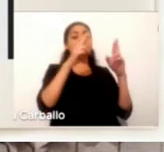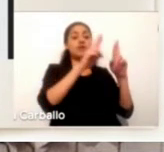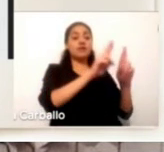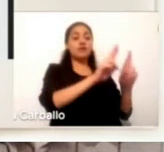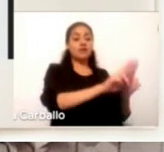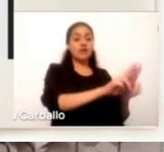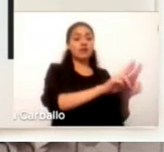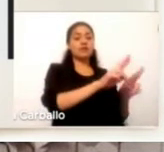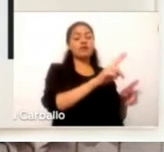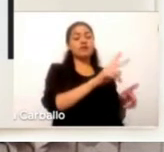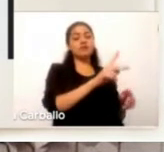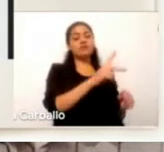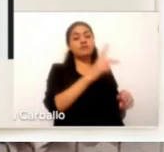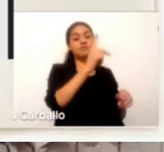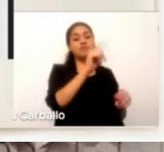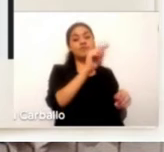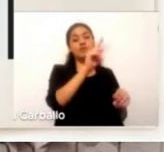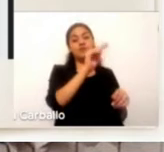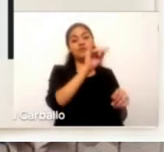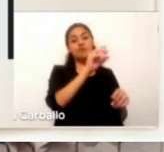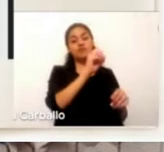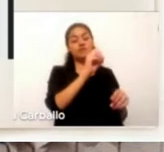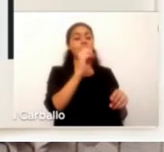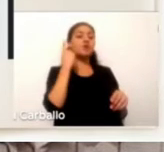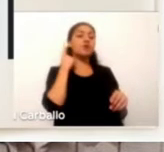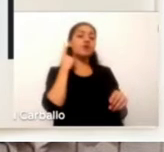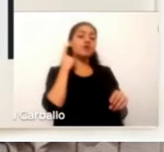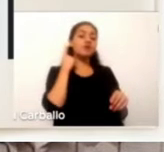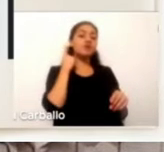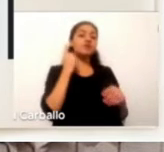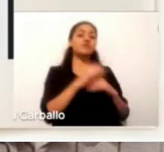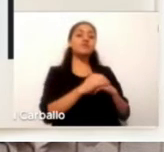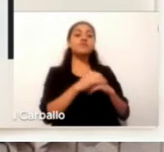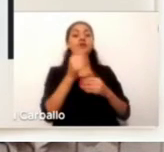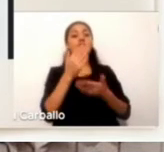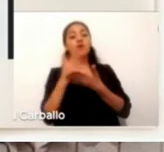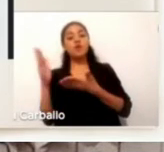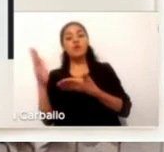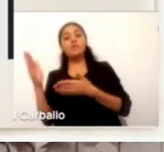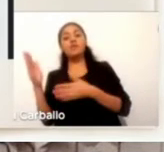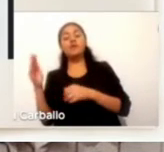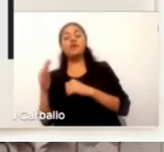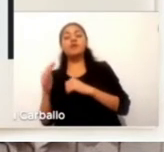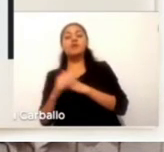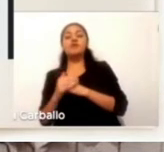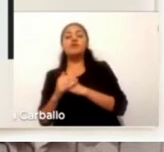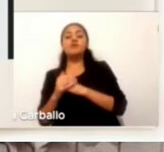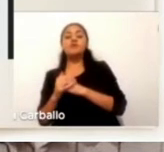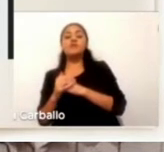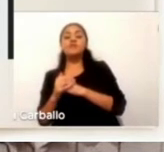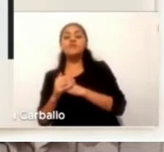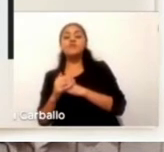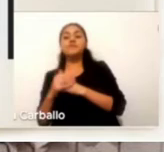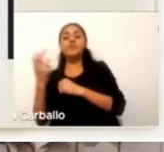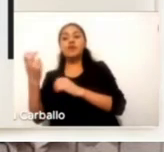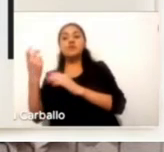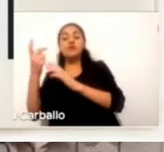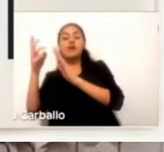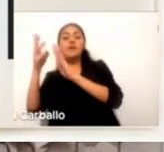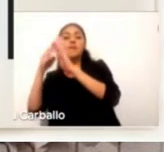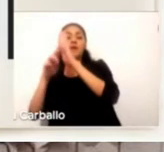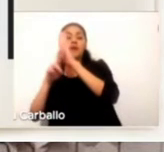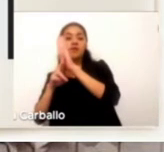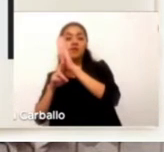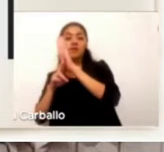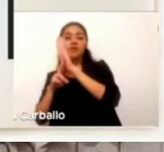independientes, dato que al confrontarlo con los otros 2 rubros fundamentales arrojó una diferencia menor a la del primero y